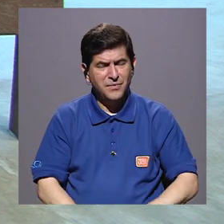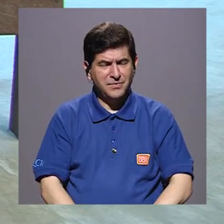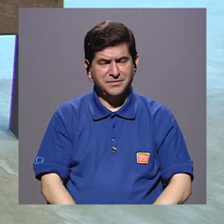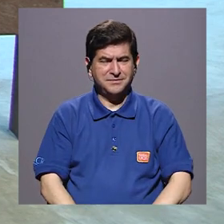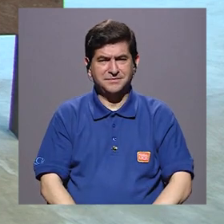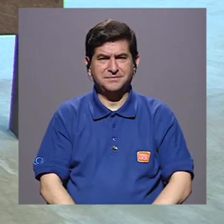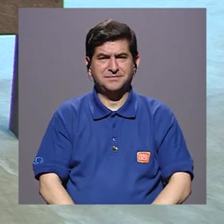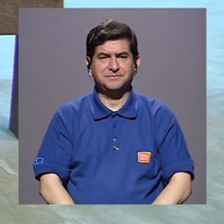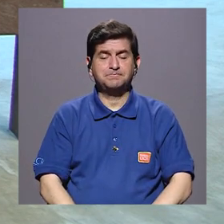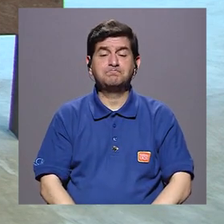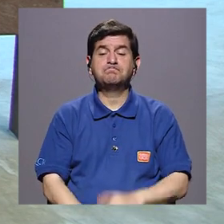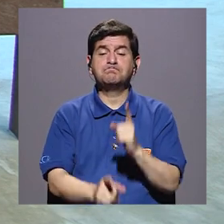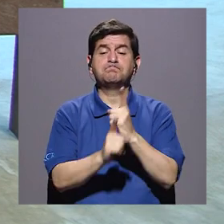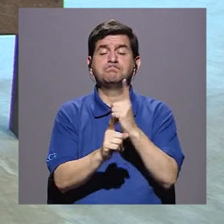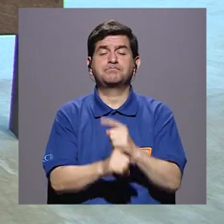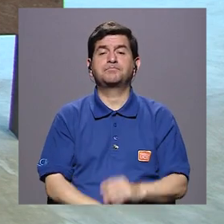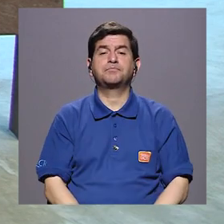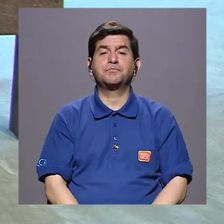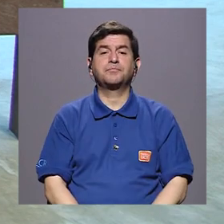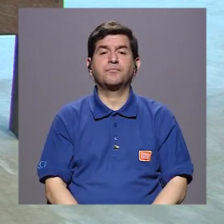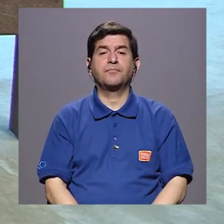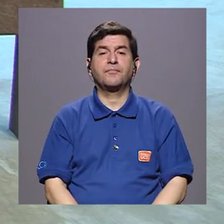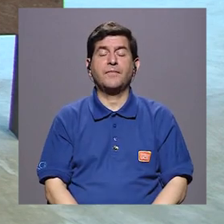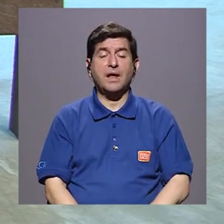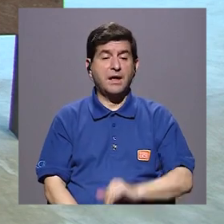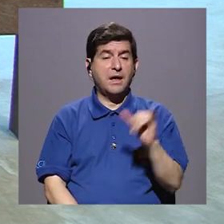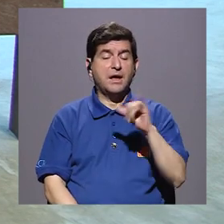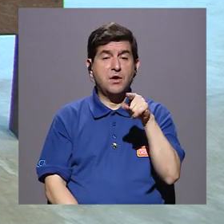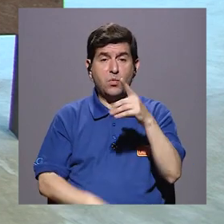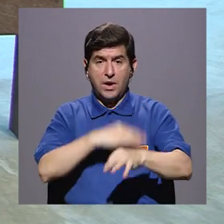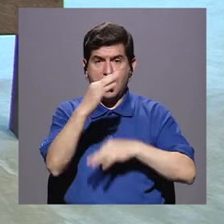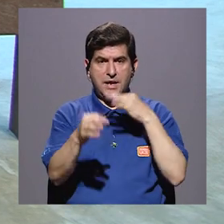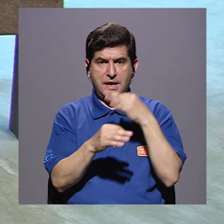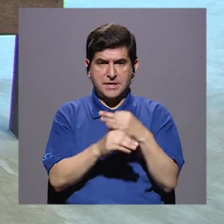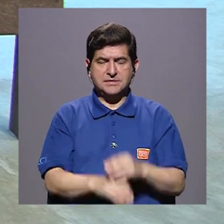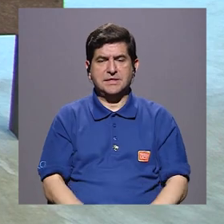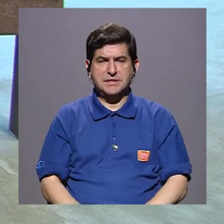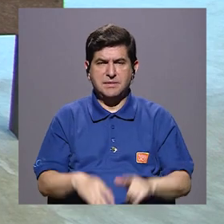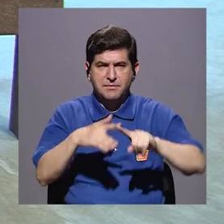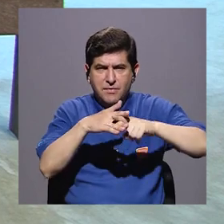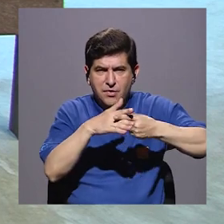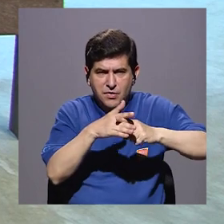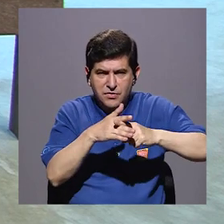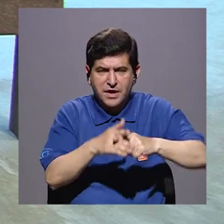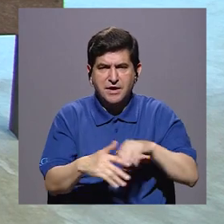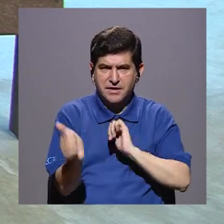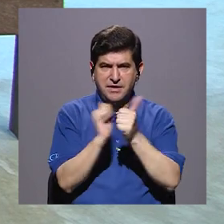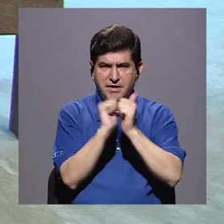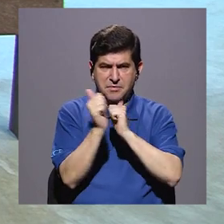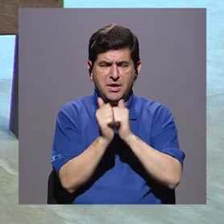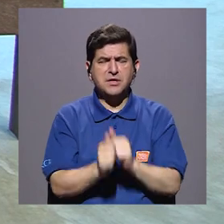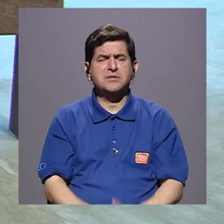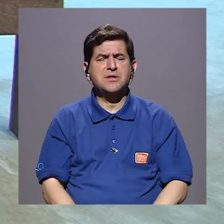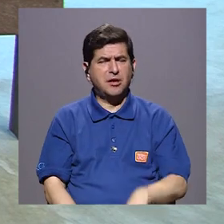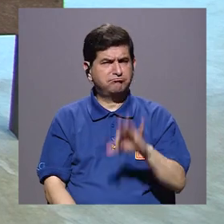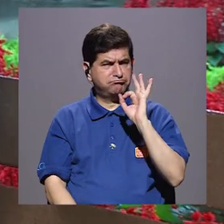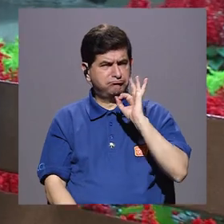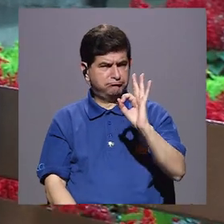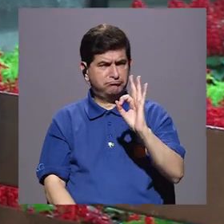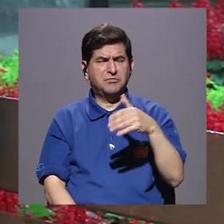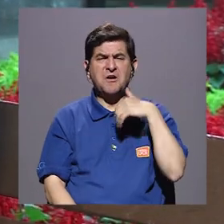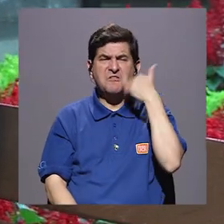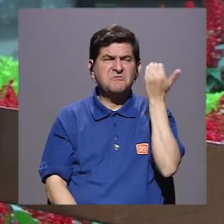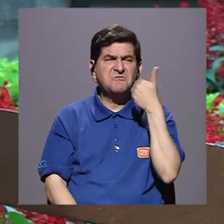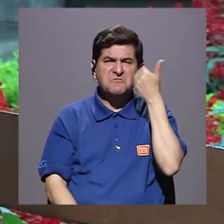de lo que se puedan hacer. Correcto. Acá, igual manera, este tipo de implementos deportivos son prácticos,